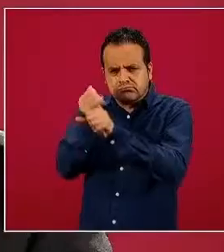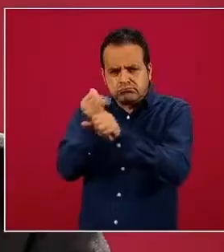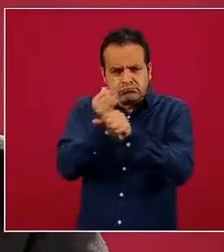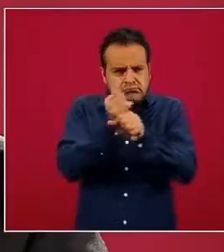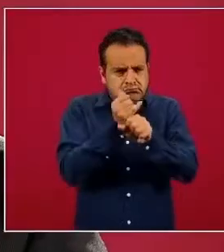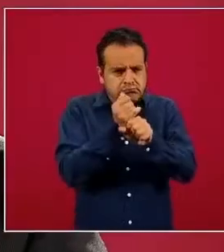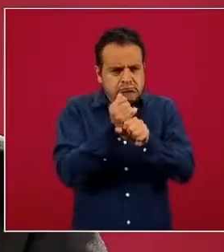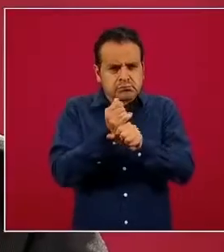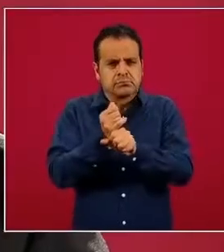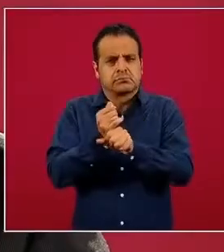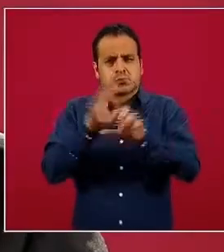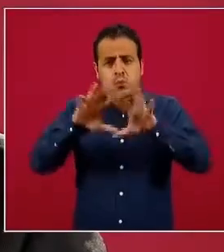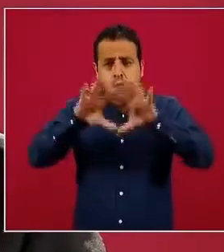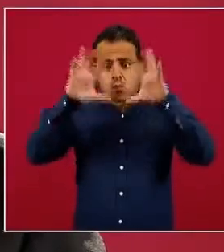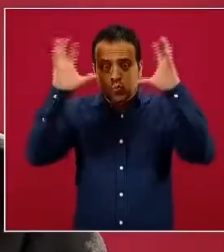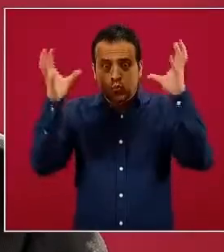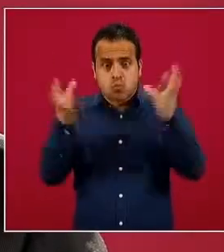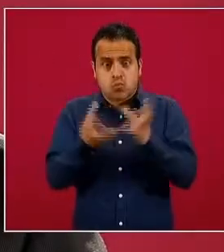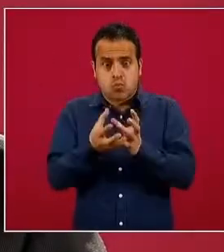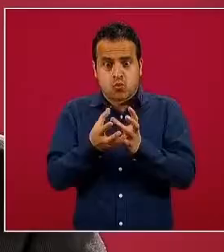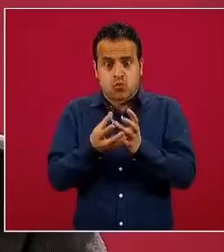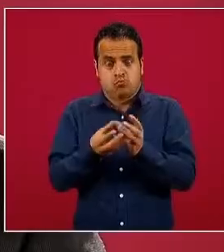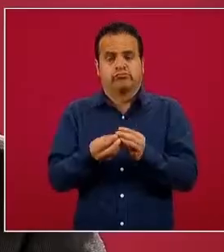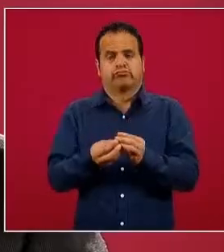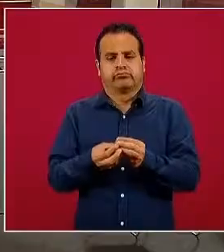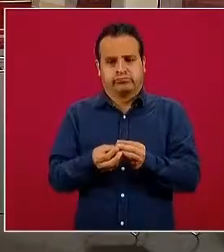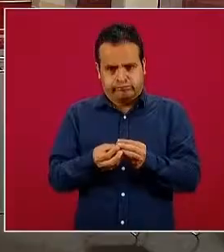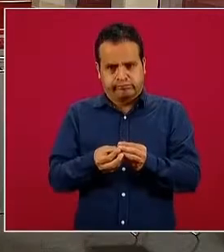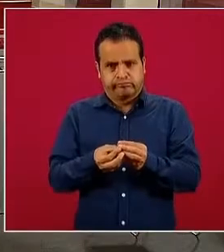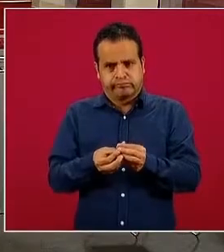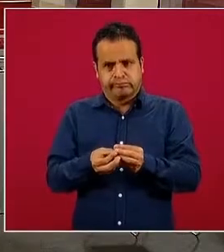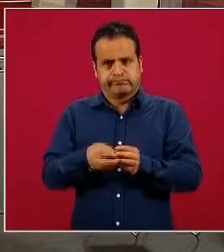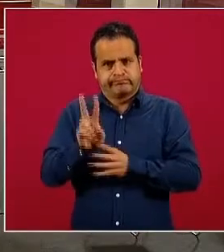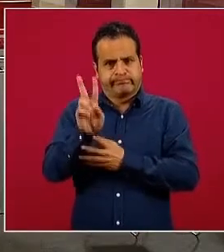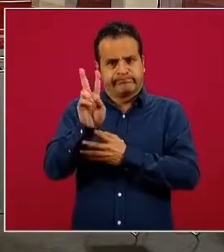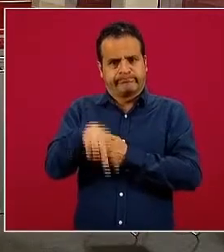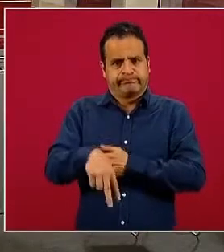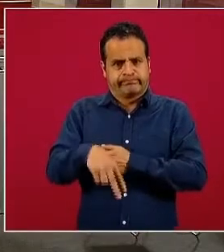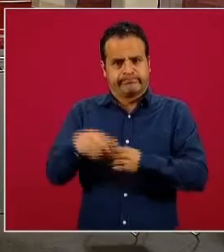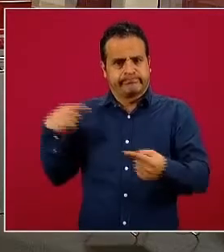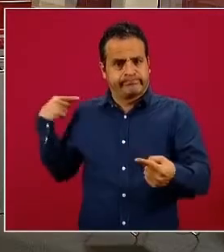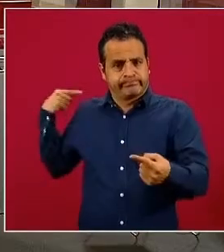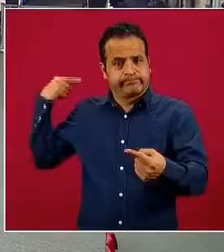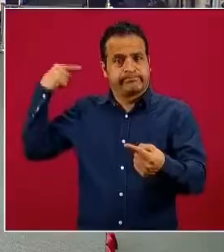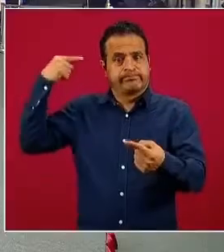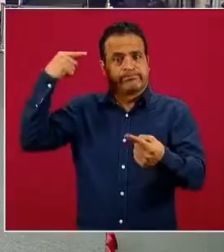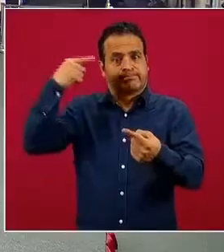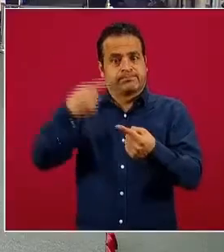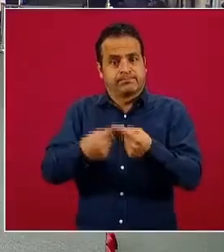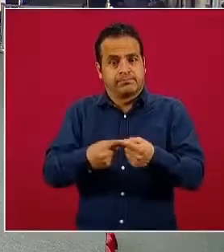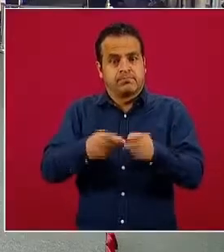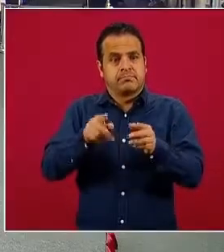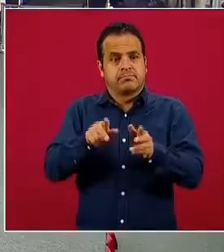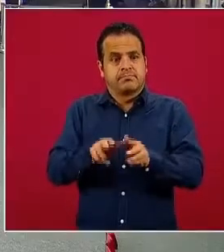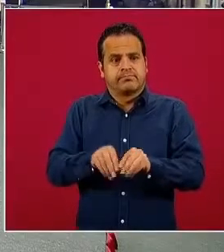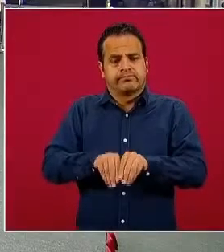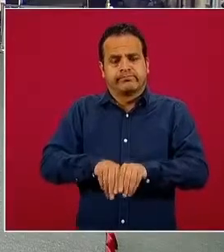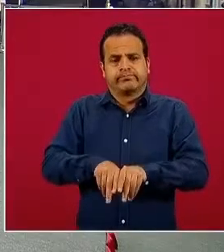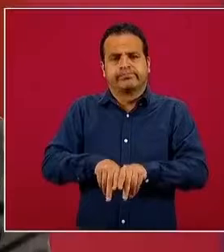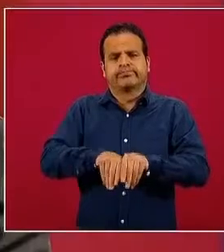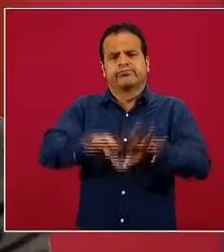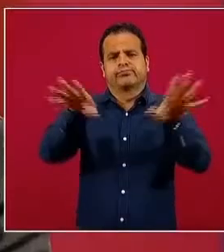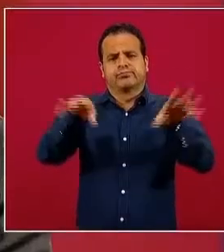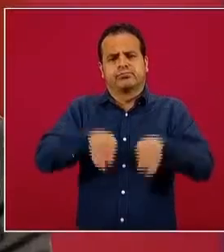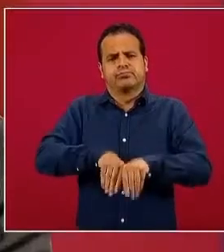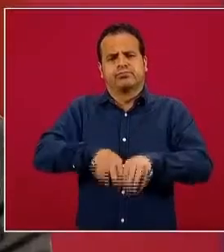poblacional. Entonces, aunque efectivamente se han publicado en revistas científicas de alto prestigio, como es